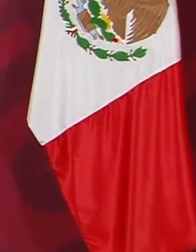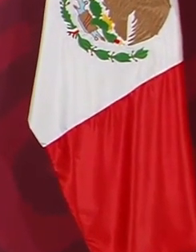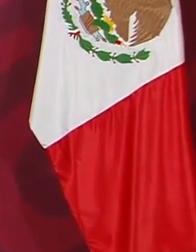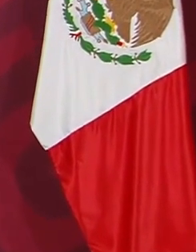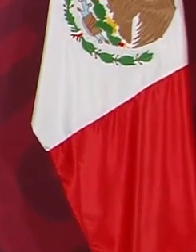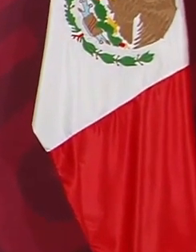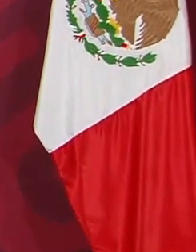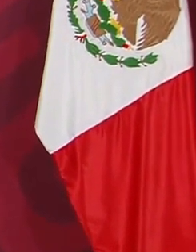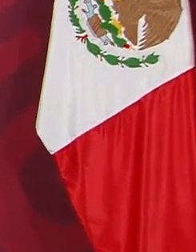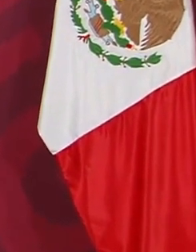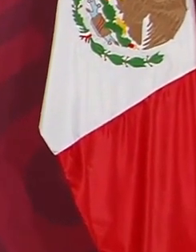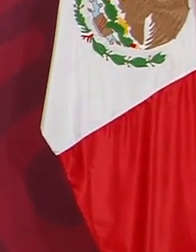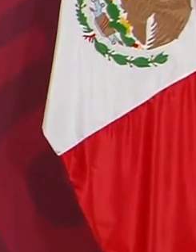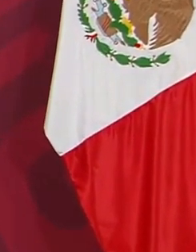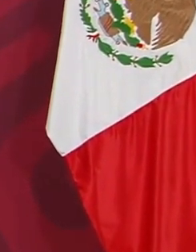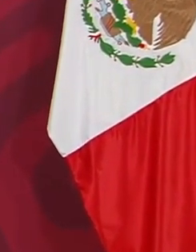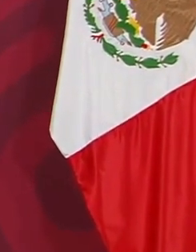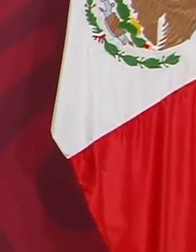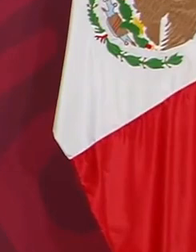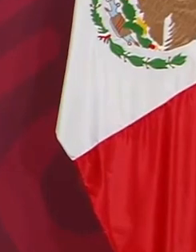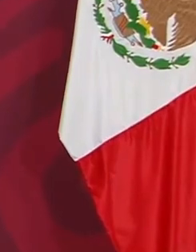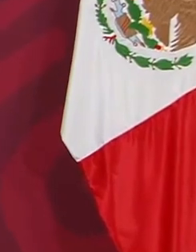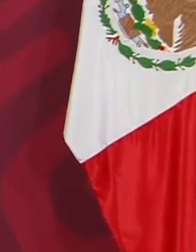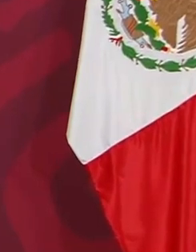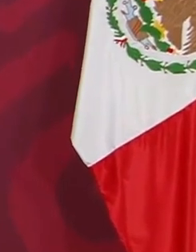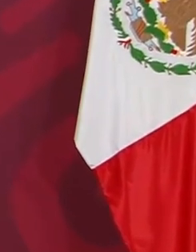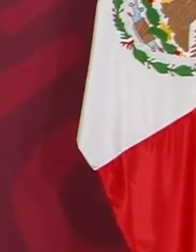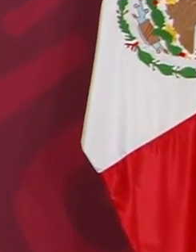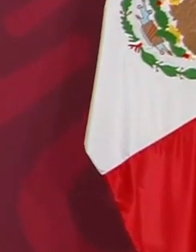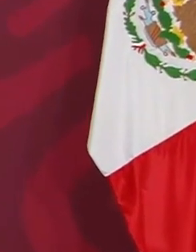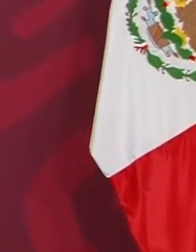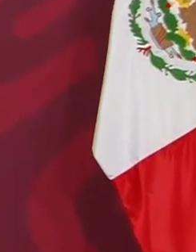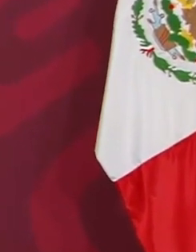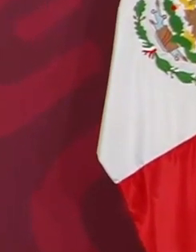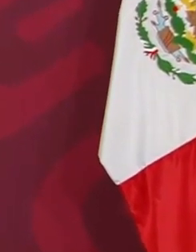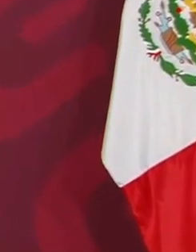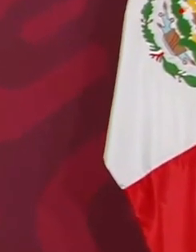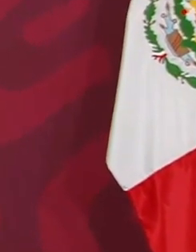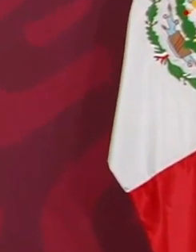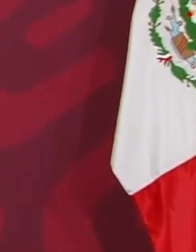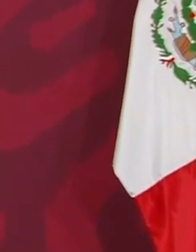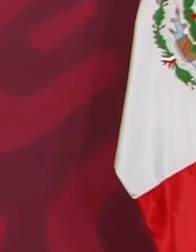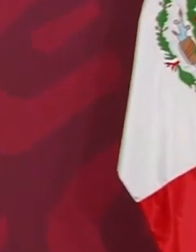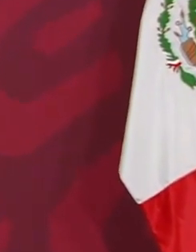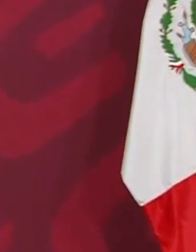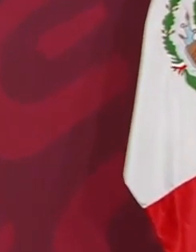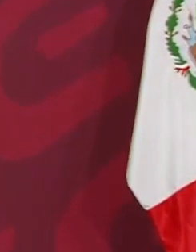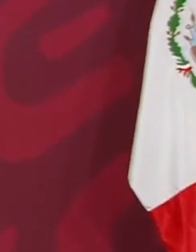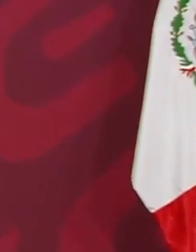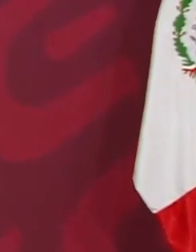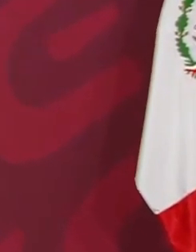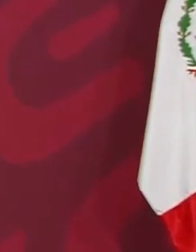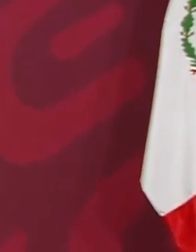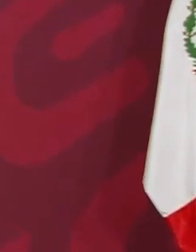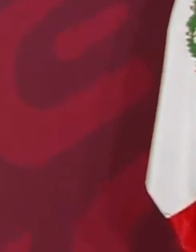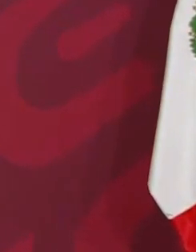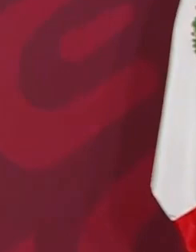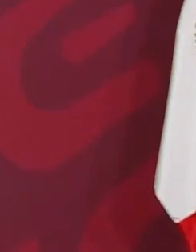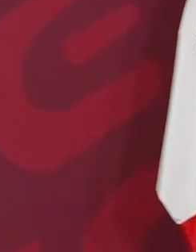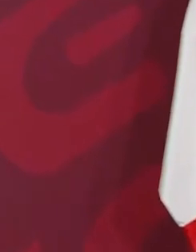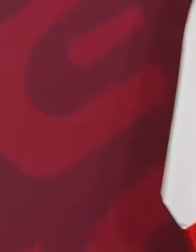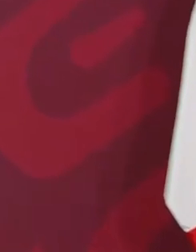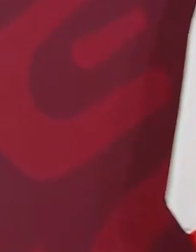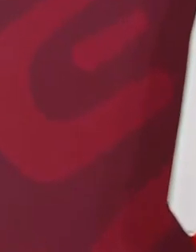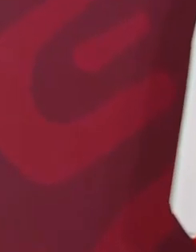99% de alcohol y un 92% también de colesterol, como